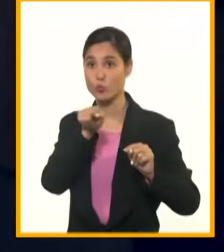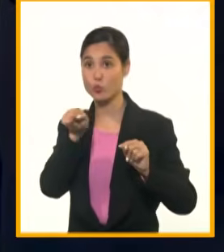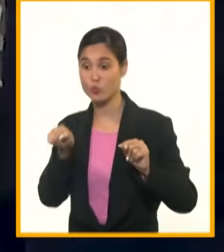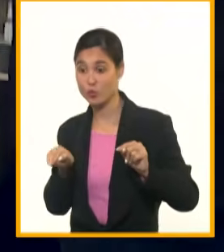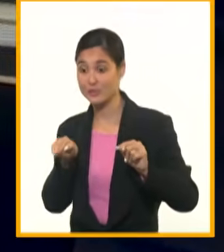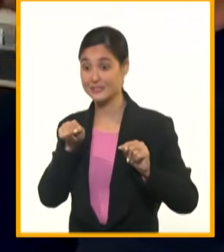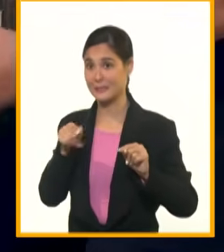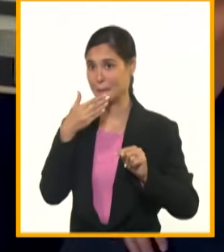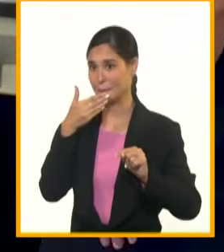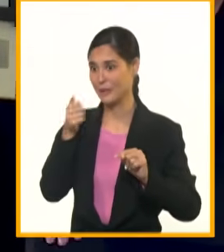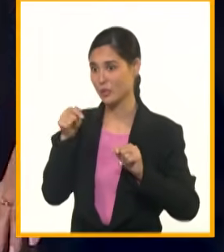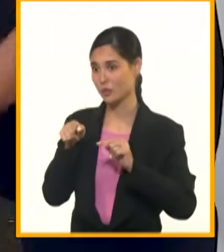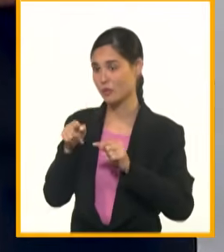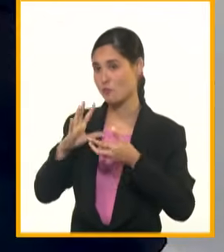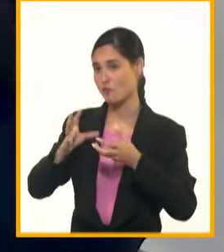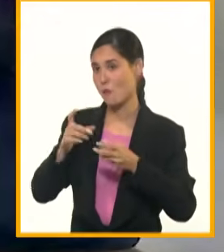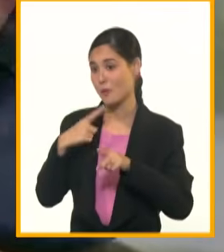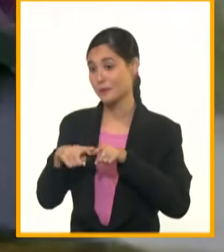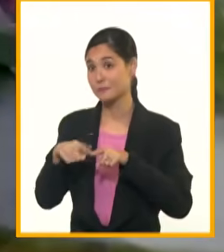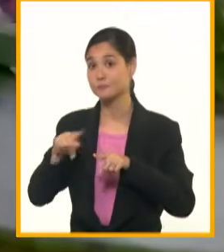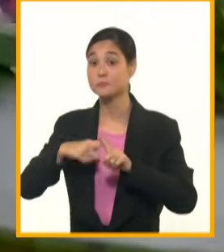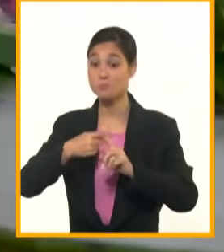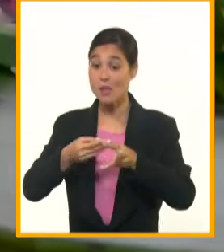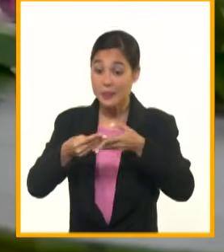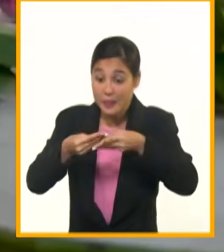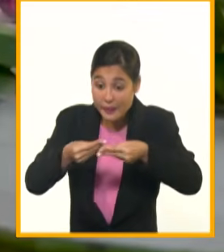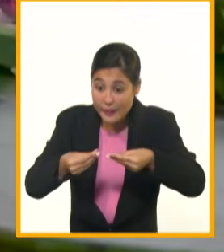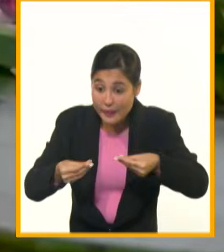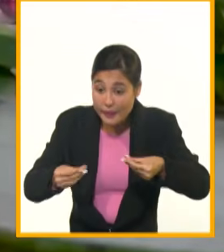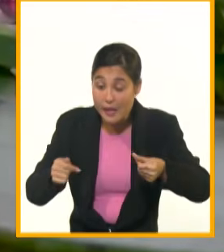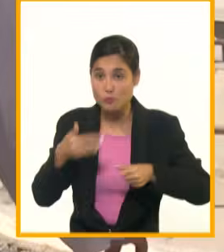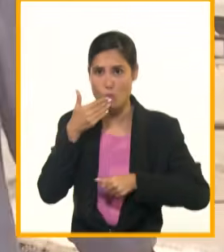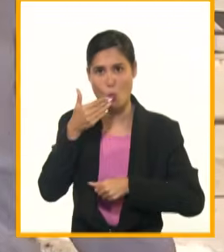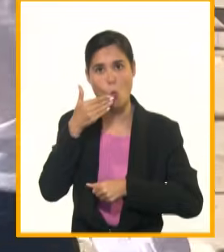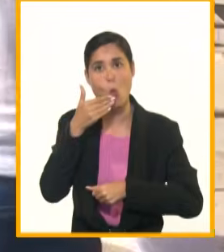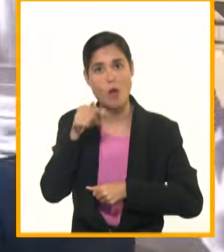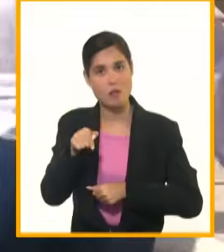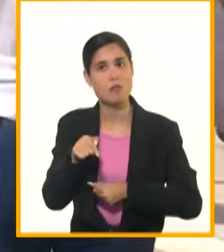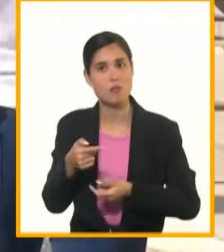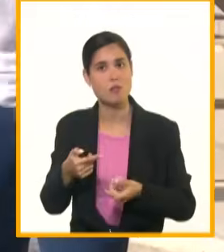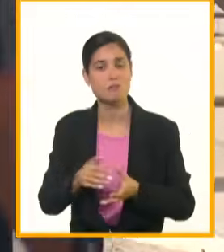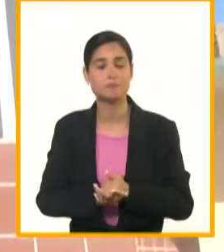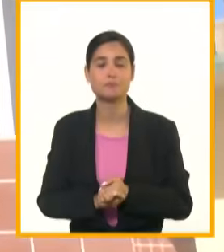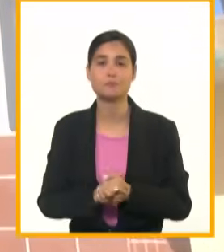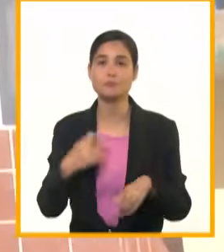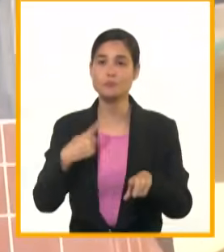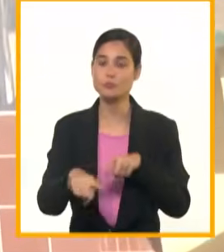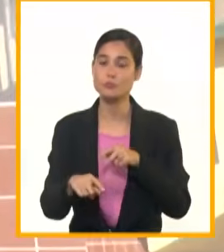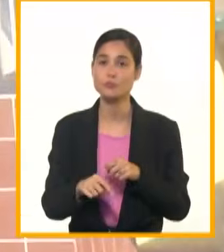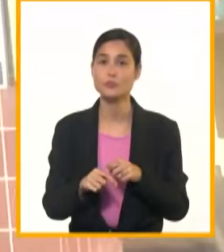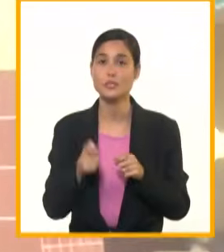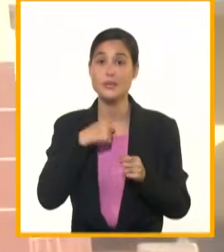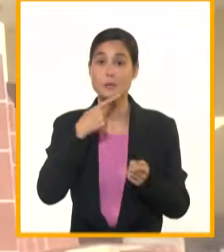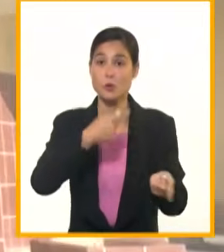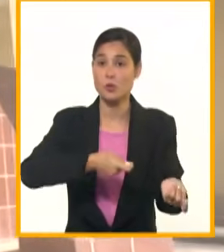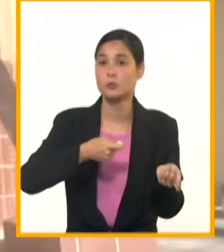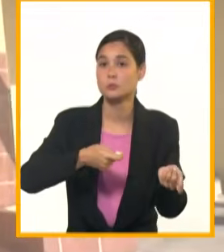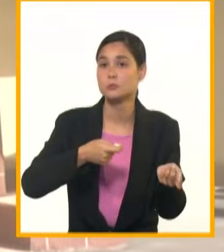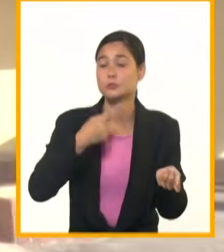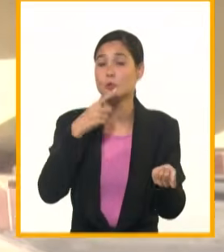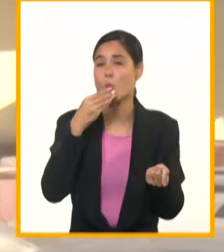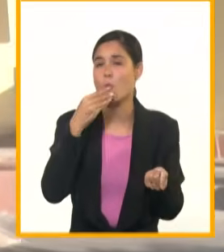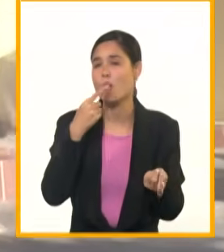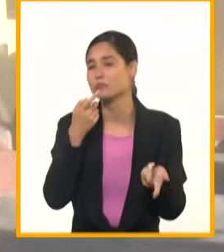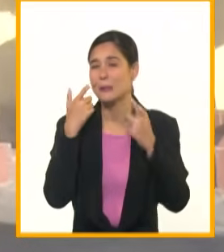eso, tiene una infraestructura y tiene tierra muy fértil. Lo más importante que tiene la agricultura artemiseña es sus productores,